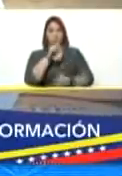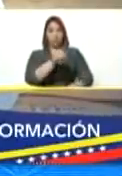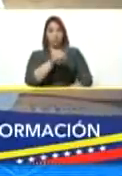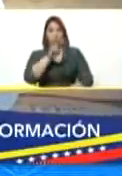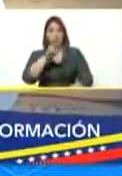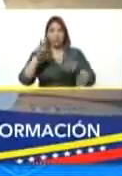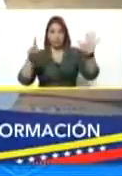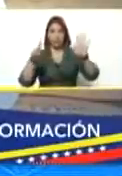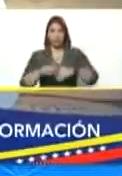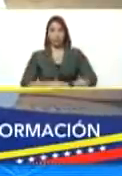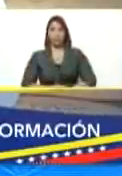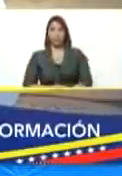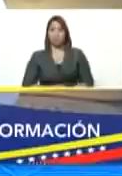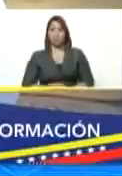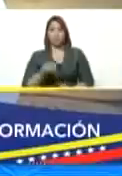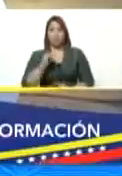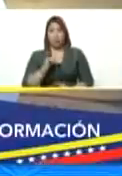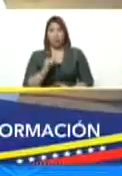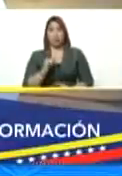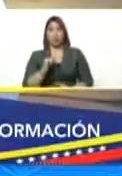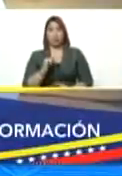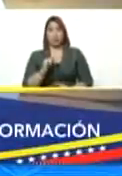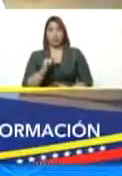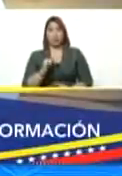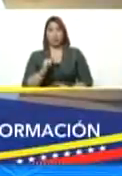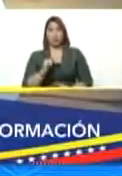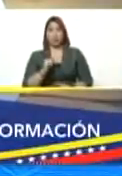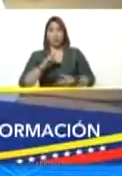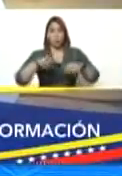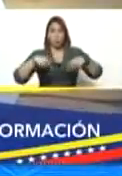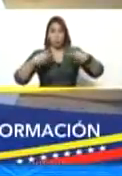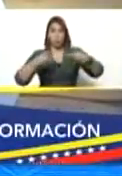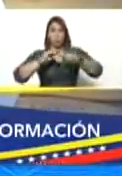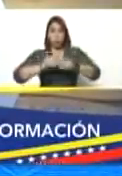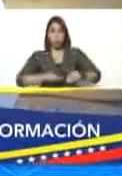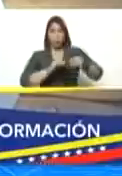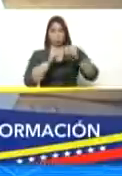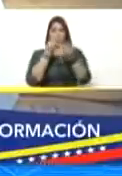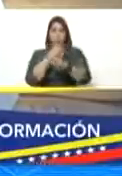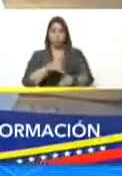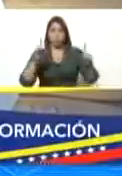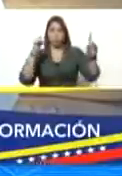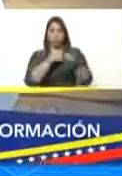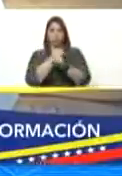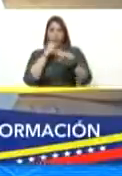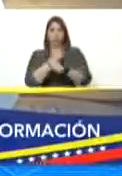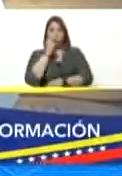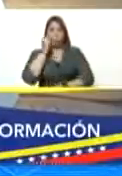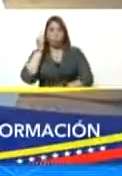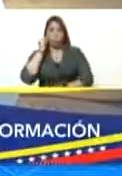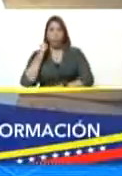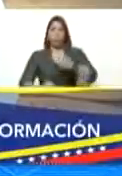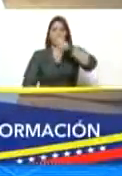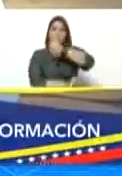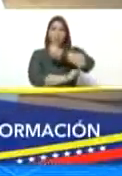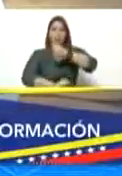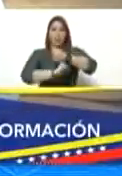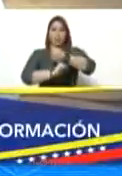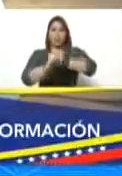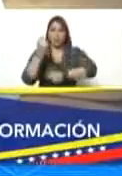2.126, están pendientes por renovarse en la democracia obrera, la democracia de base.